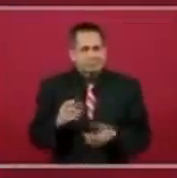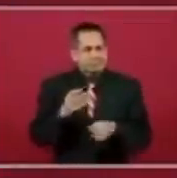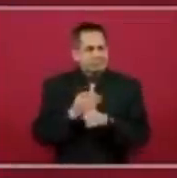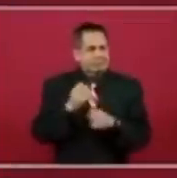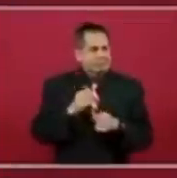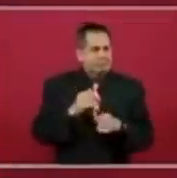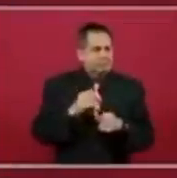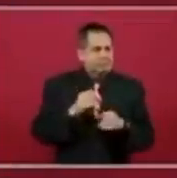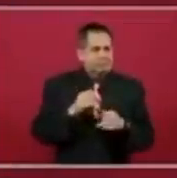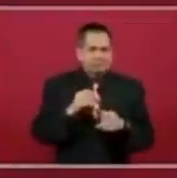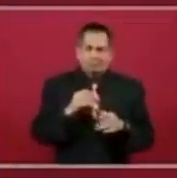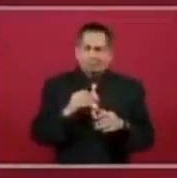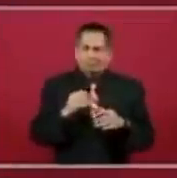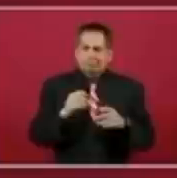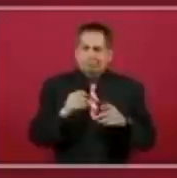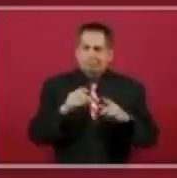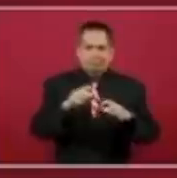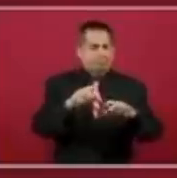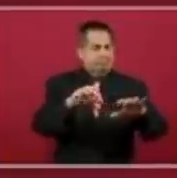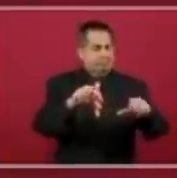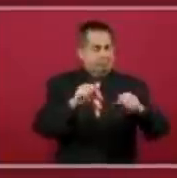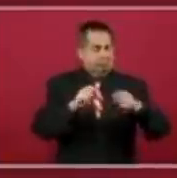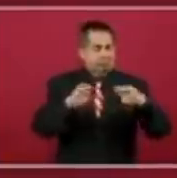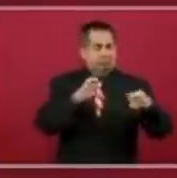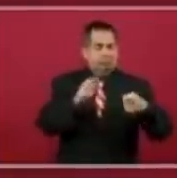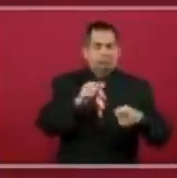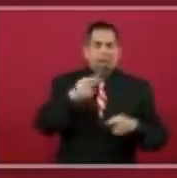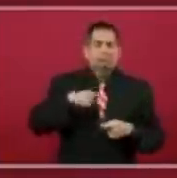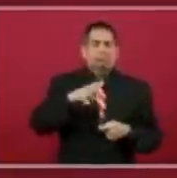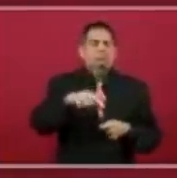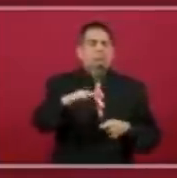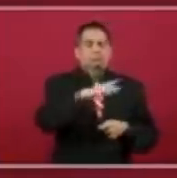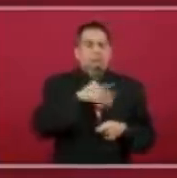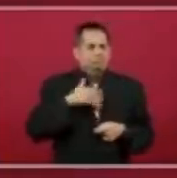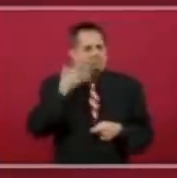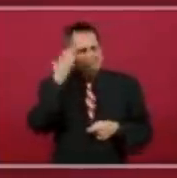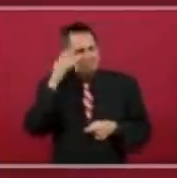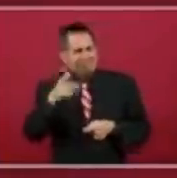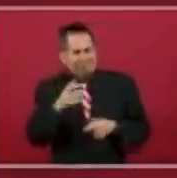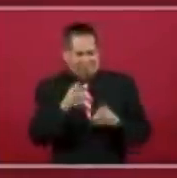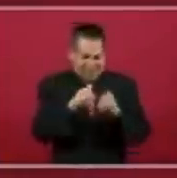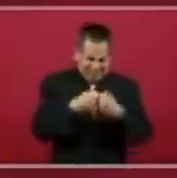apropiaron de la sociedad civil. Yo no conozco